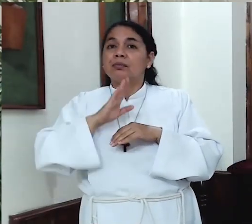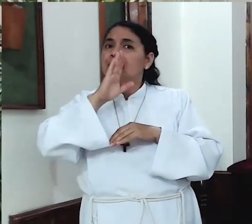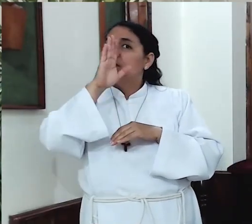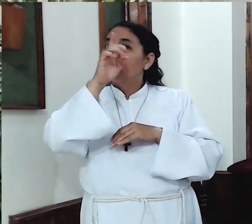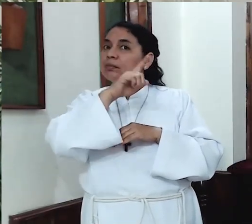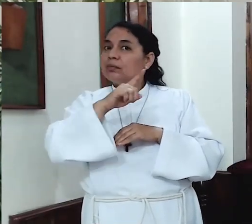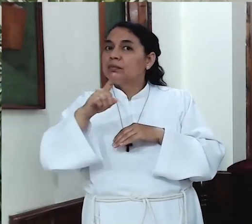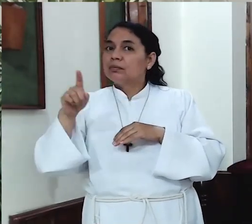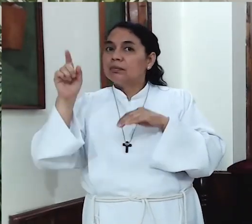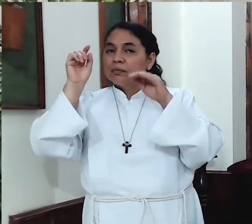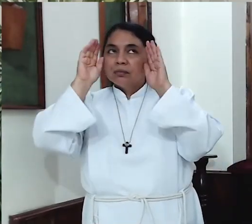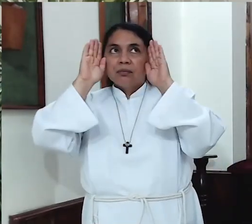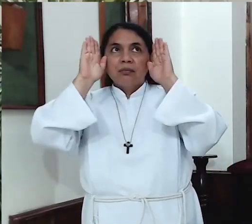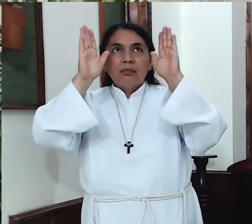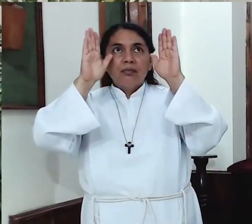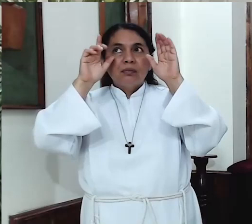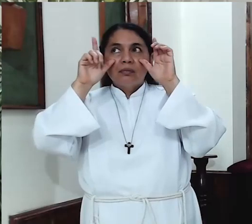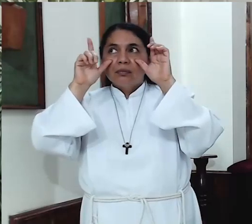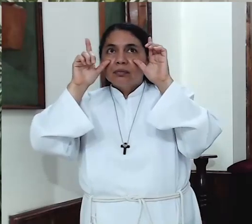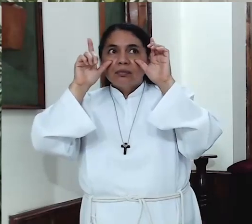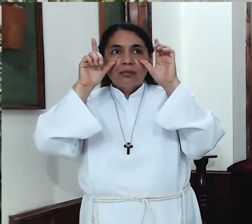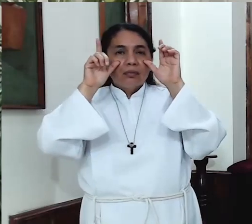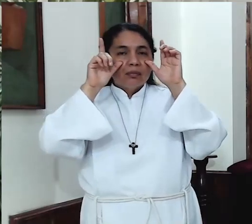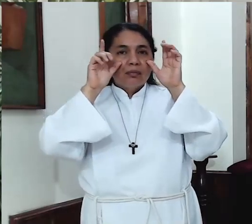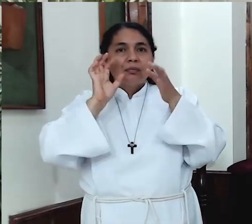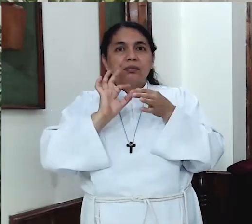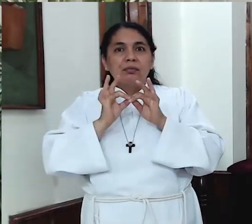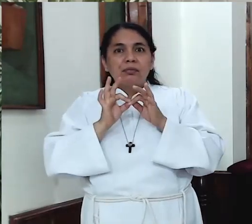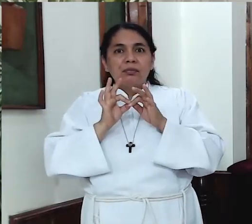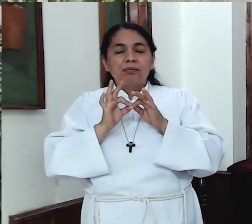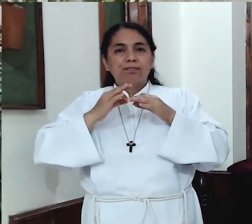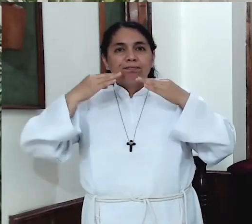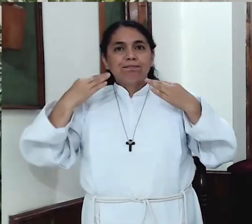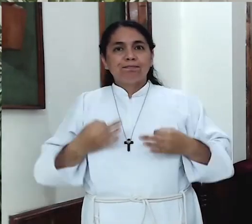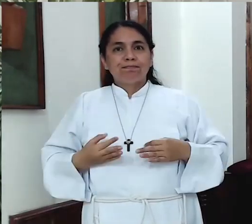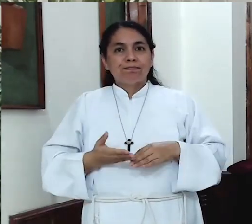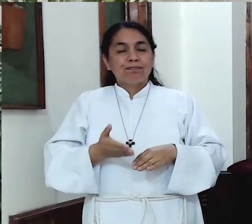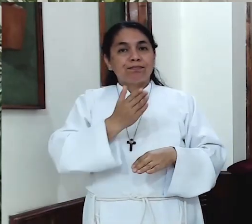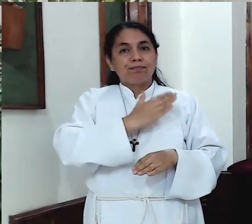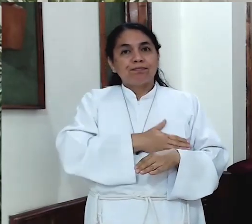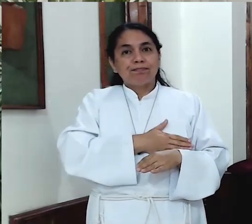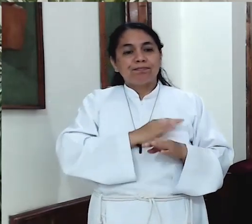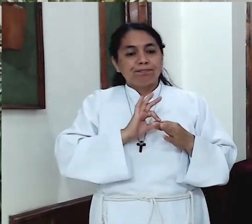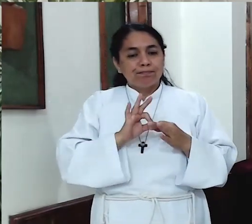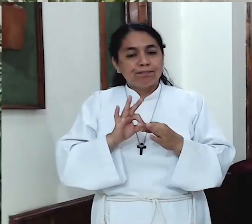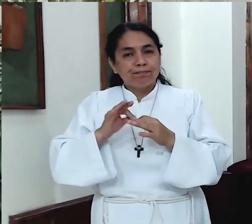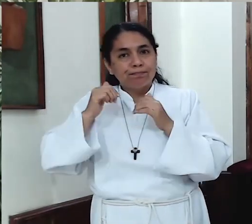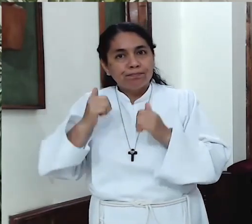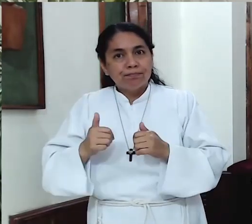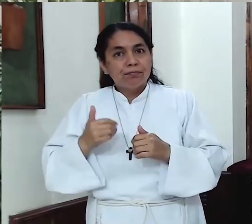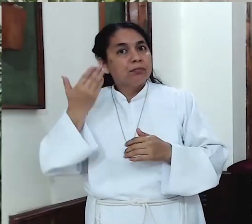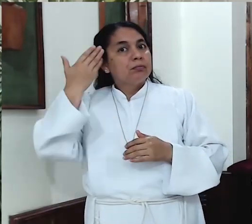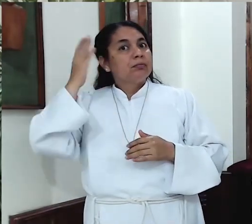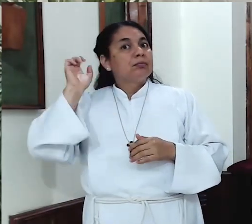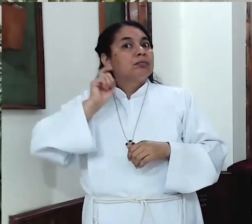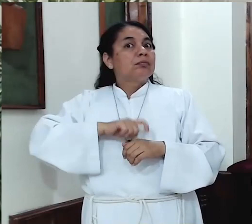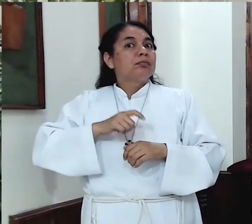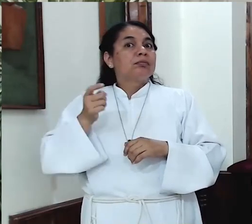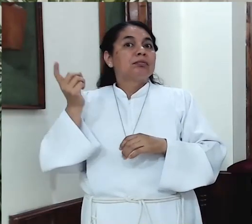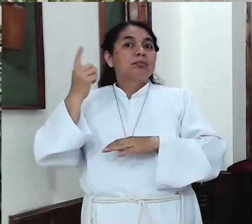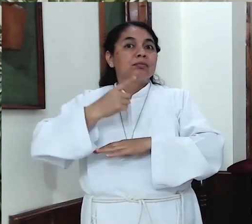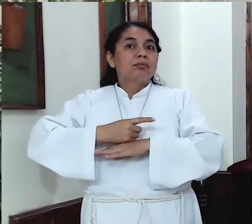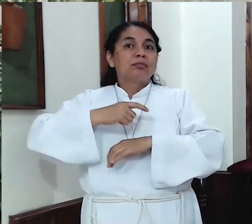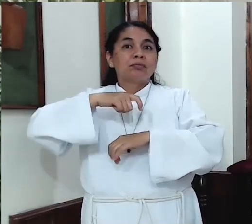siempre vigilantes, preparados, listos, diríamos, para el día y la hora en que el Señor